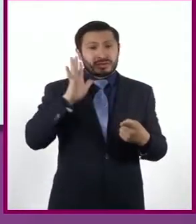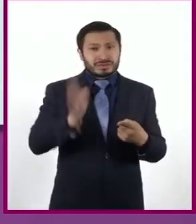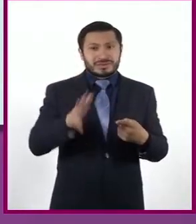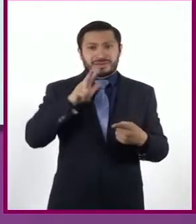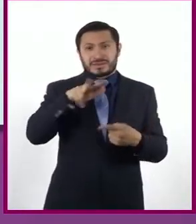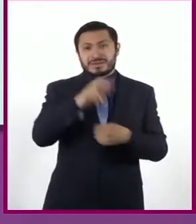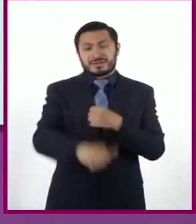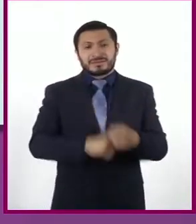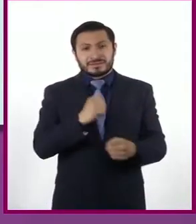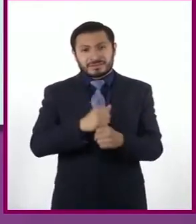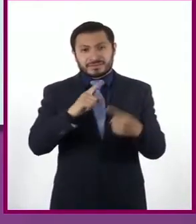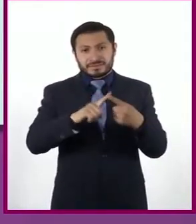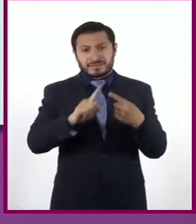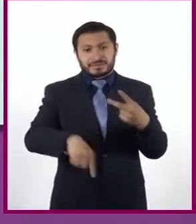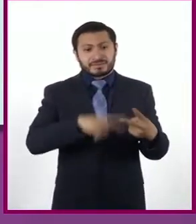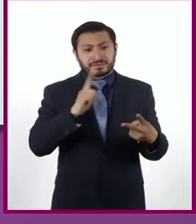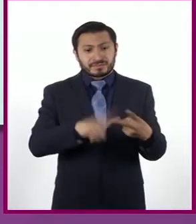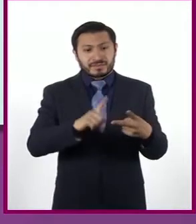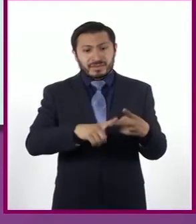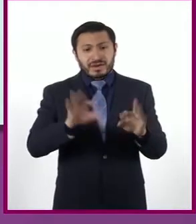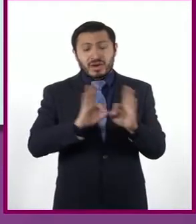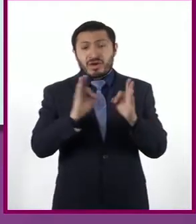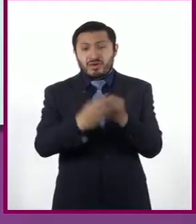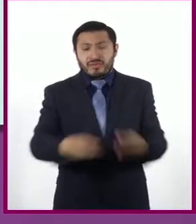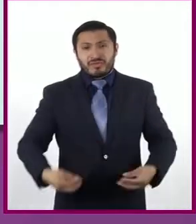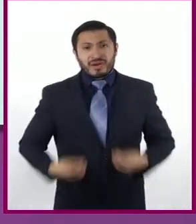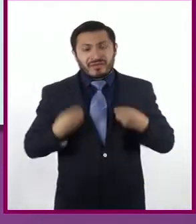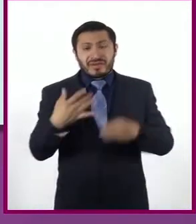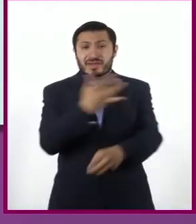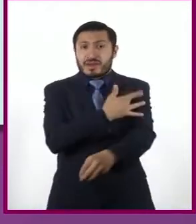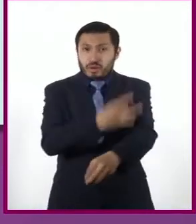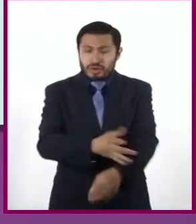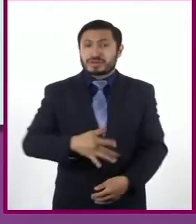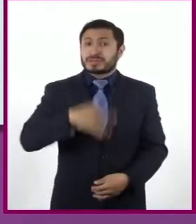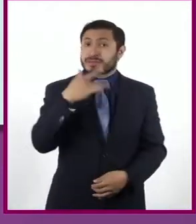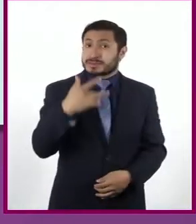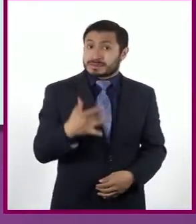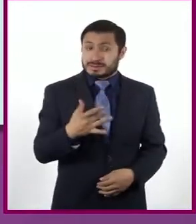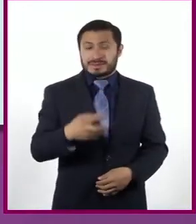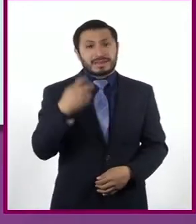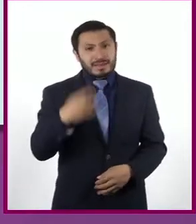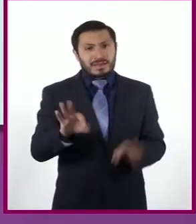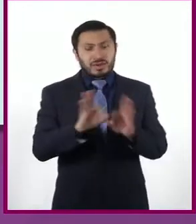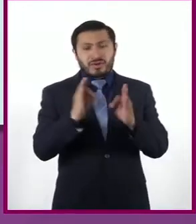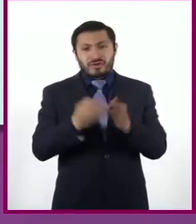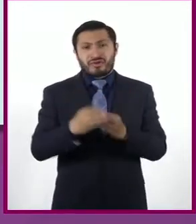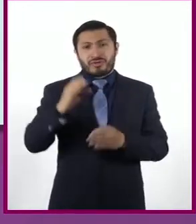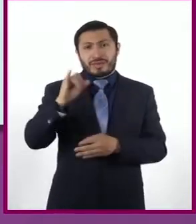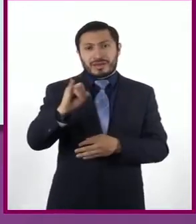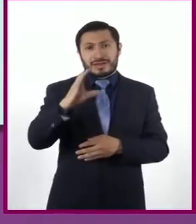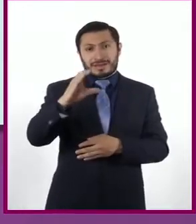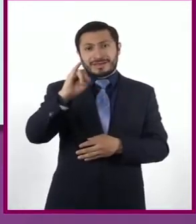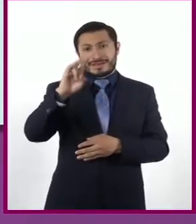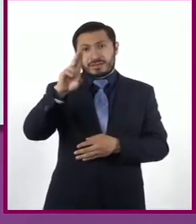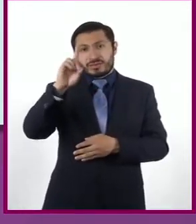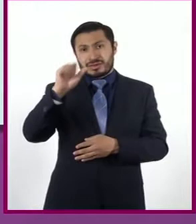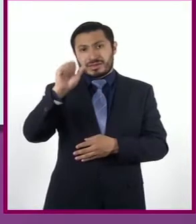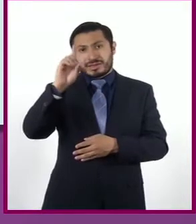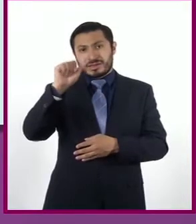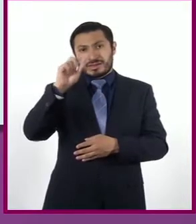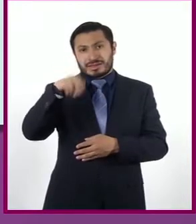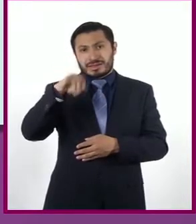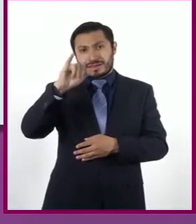18 años. Y 2. Tener un modo honesto de vivir. Esto es lo que llamamos ciudadanía formal, cuando puedes ejercer